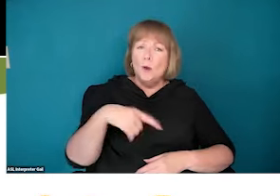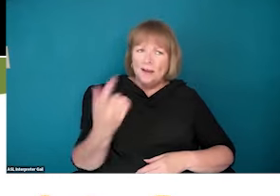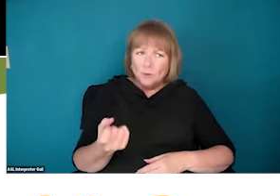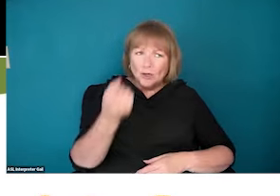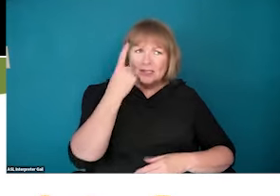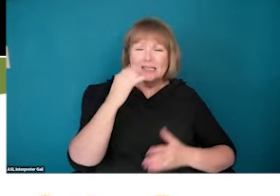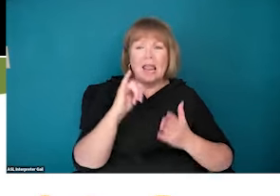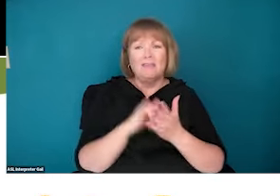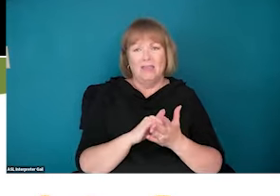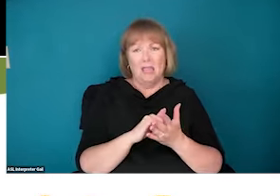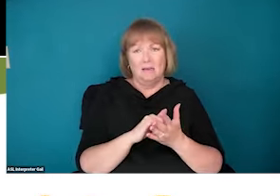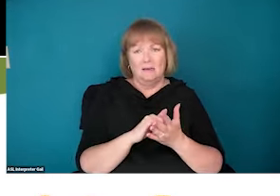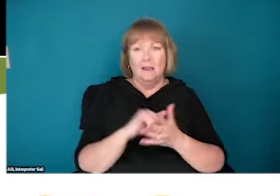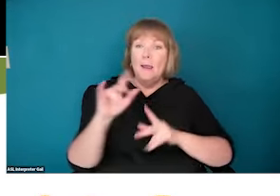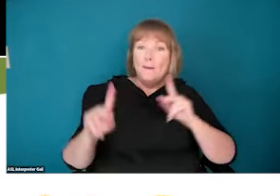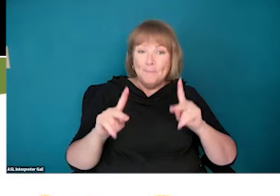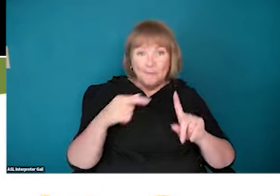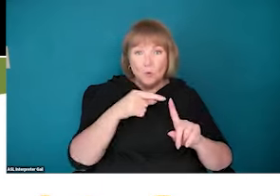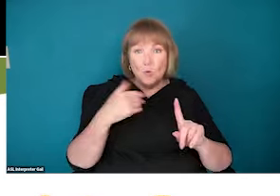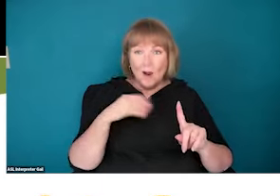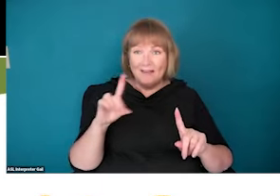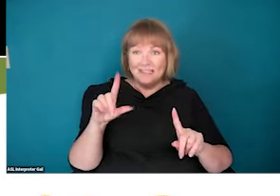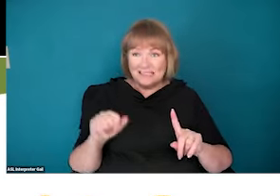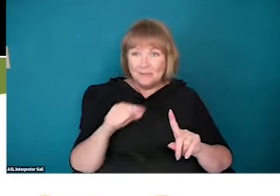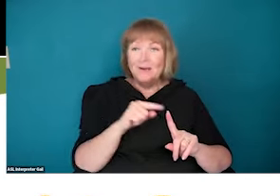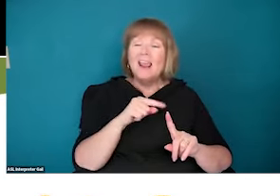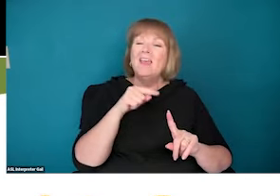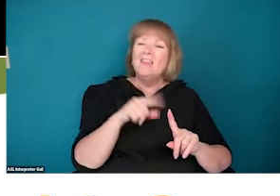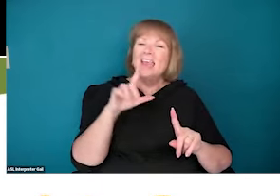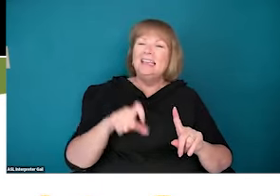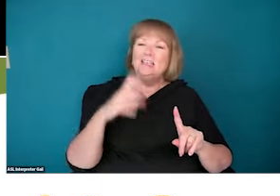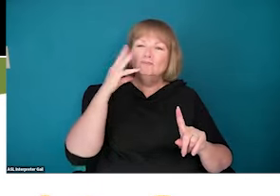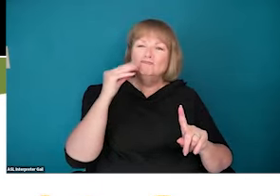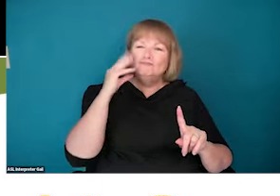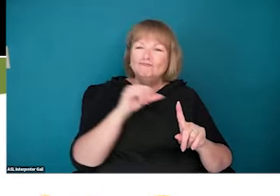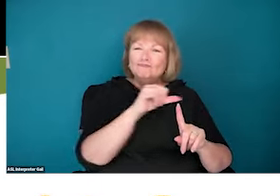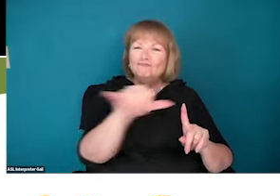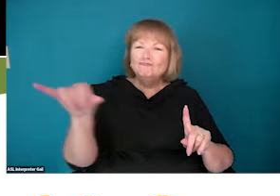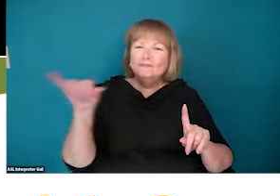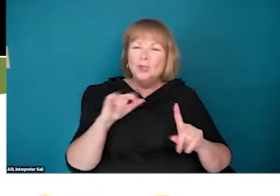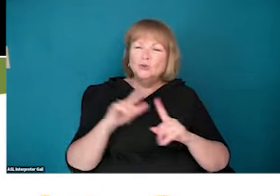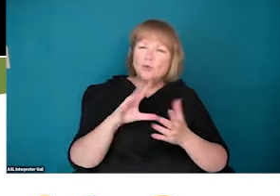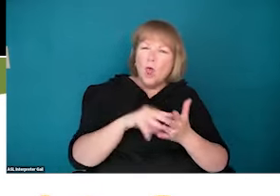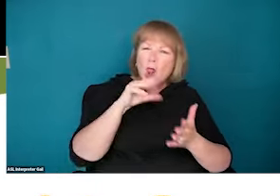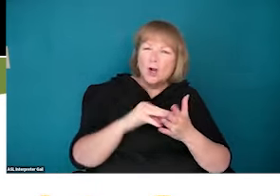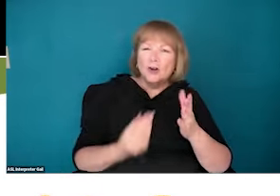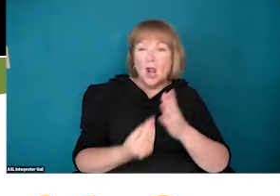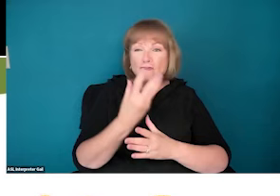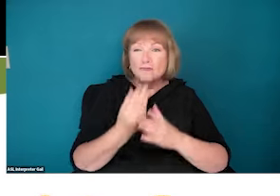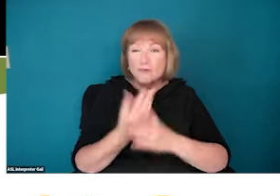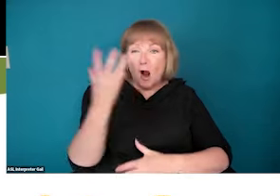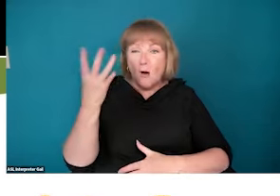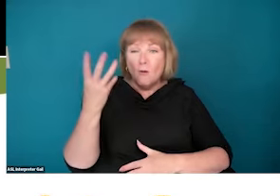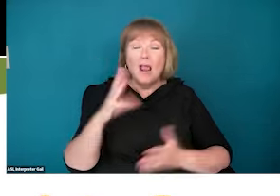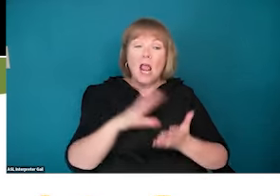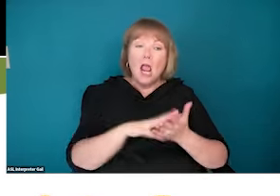estas situaciones y necesitamos entender que las personas con discapacidad se pueden enfrentar a las mismas situaciones